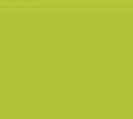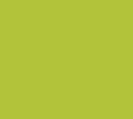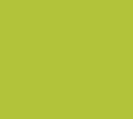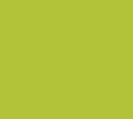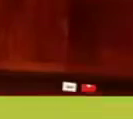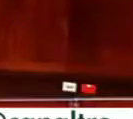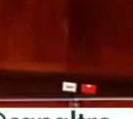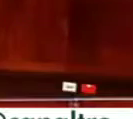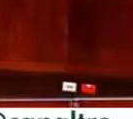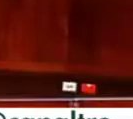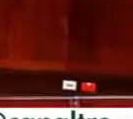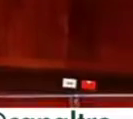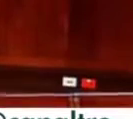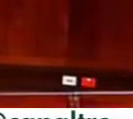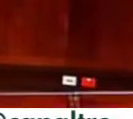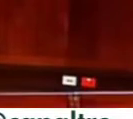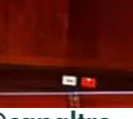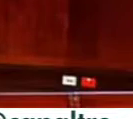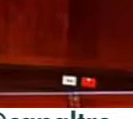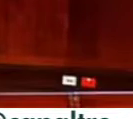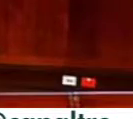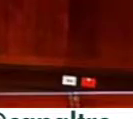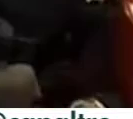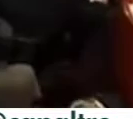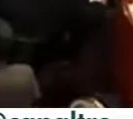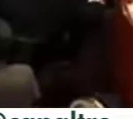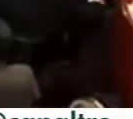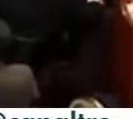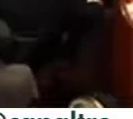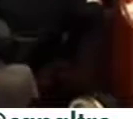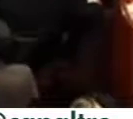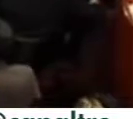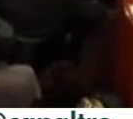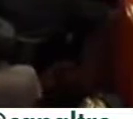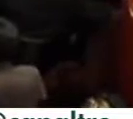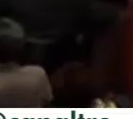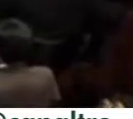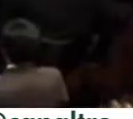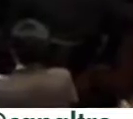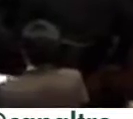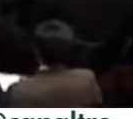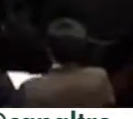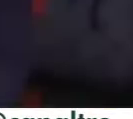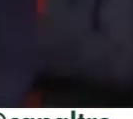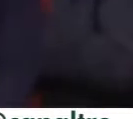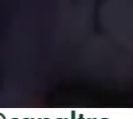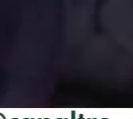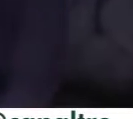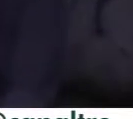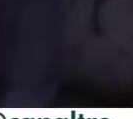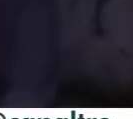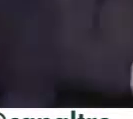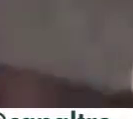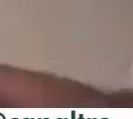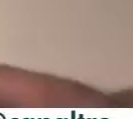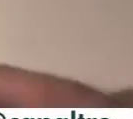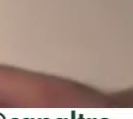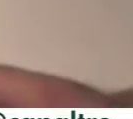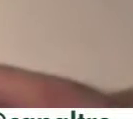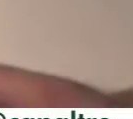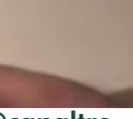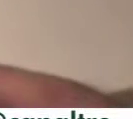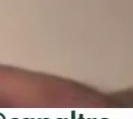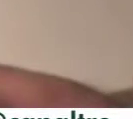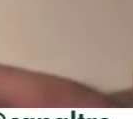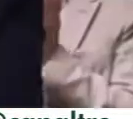el pasado viernes la corte constitucional aplazó su decisión frente a la constitucionalidad del 'fast track' tras casi 12 horas de